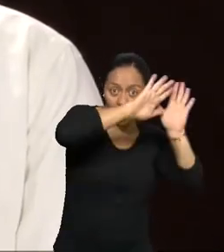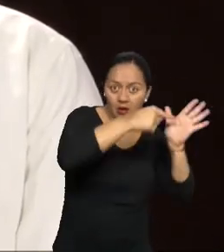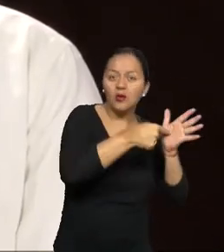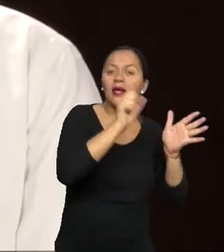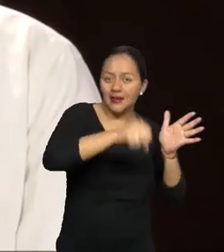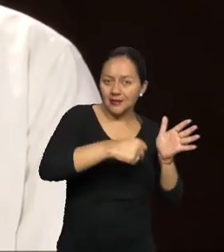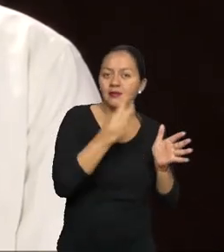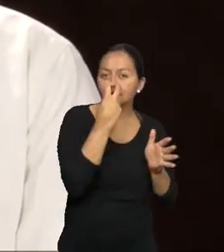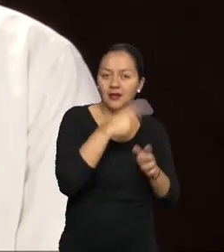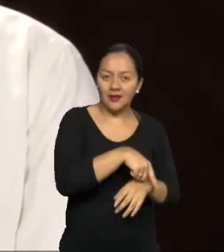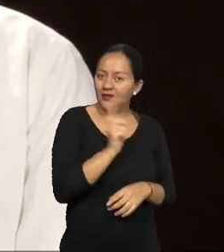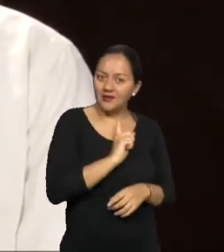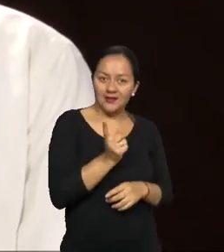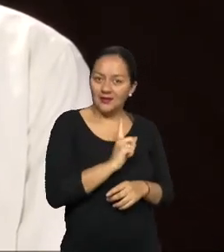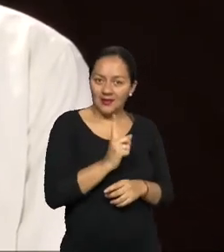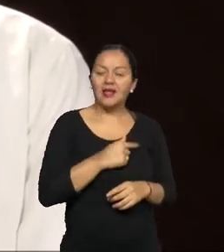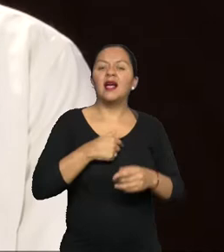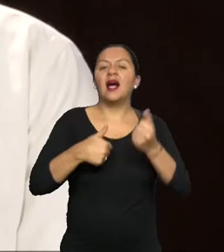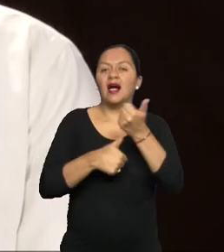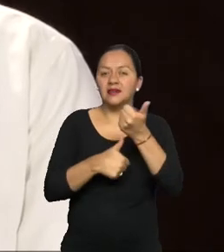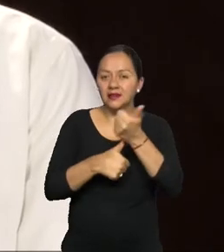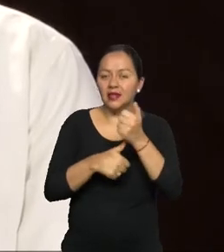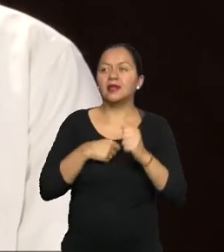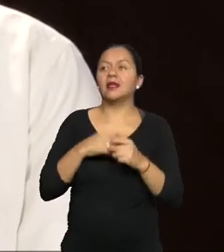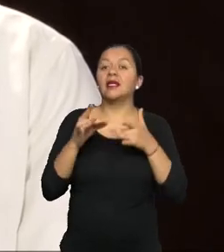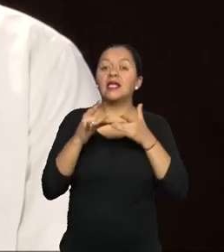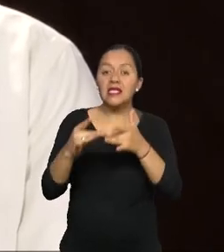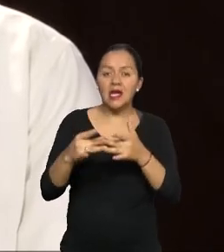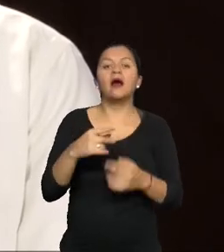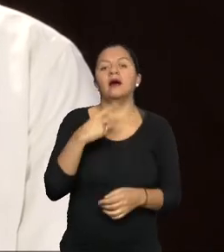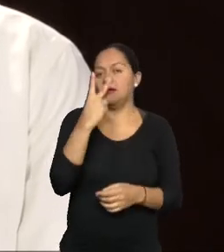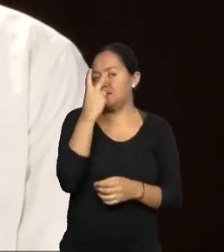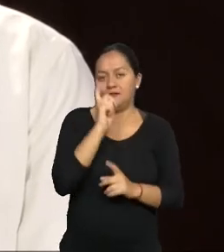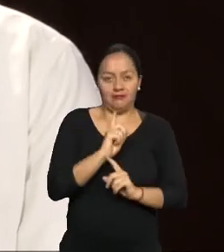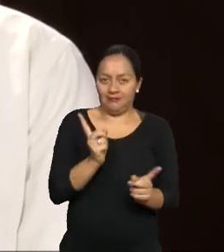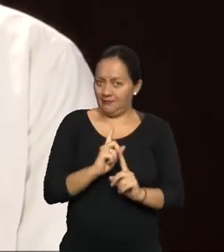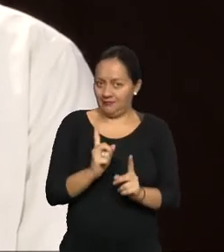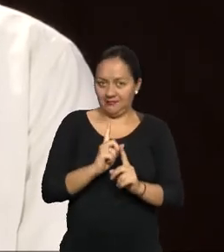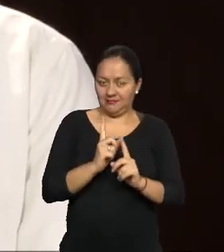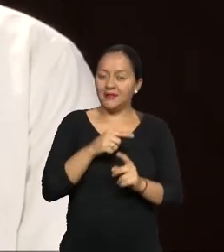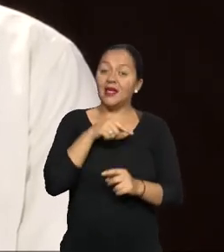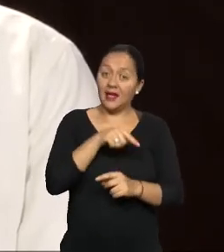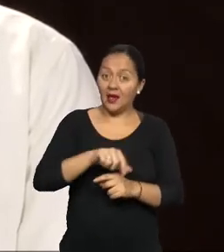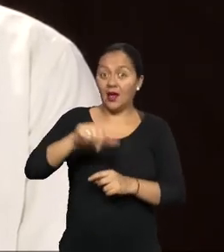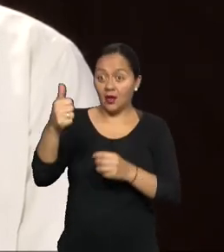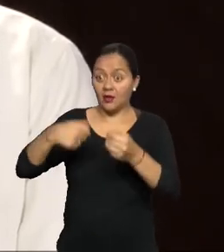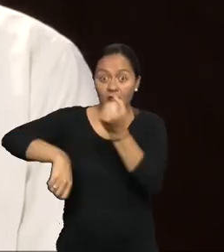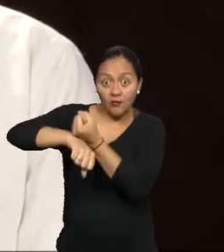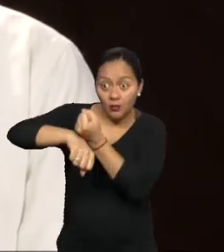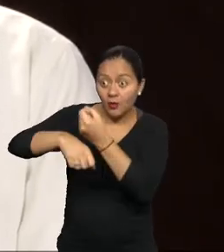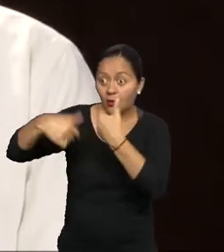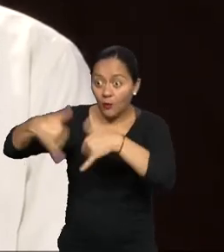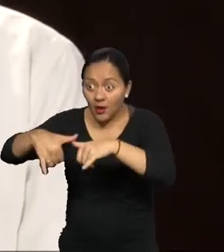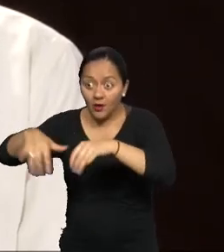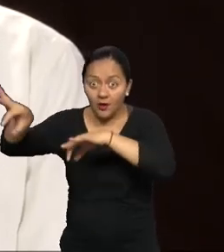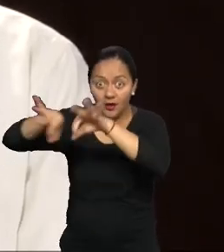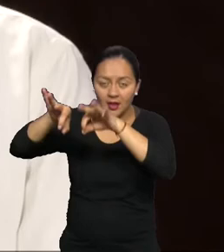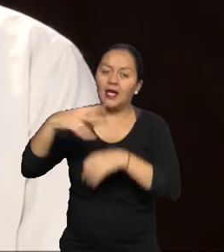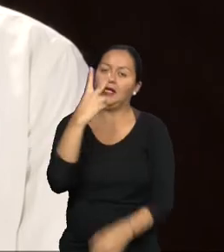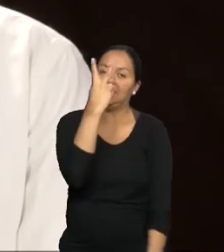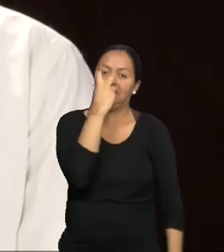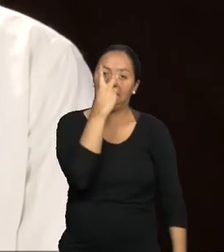el editor técnico también puede ver, el asistente, un guía. El equipo de fútbol está conformado por 14 personas, 8 de ellas son obligatoriamente ciegas.